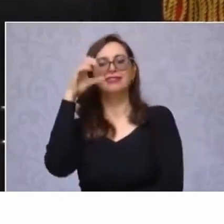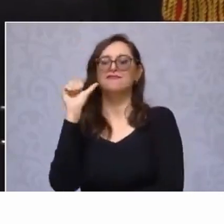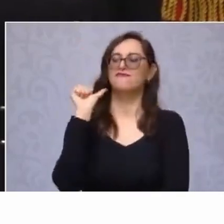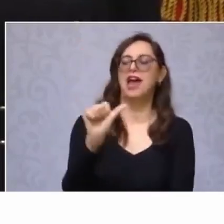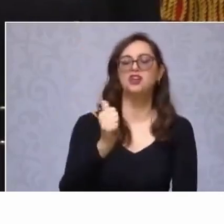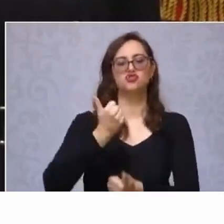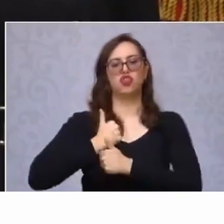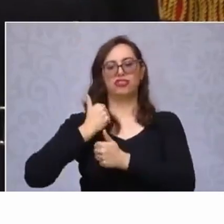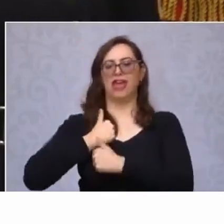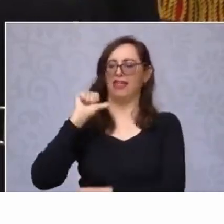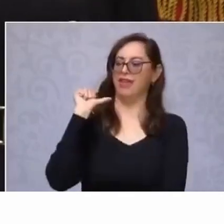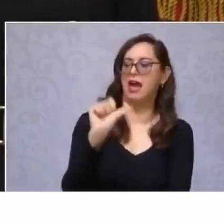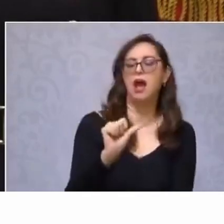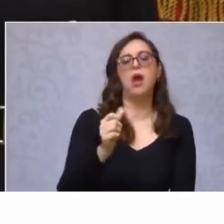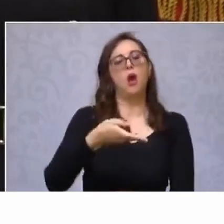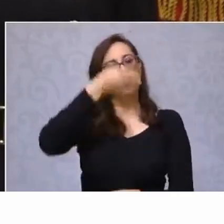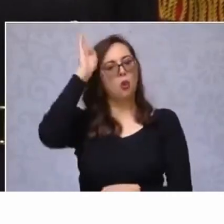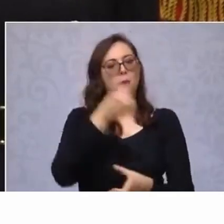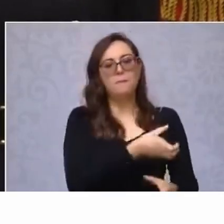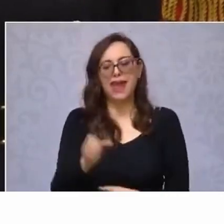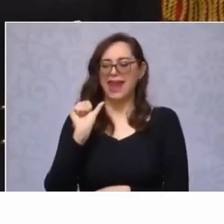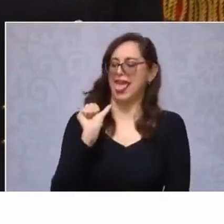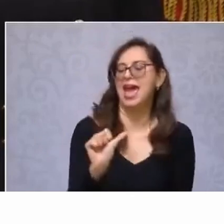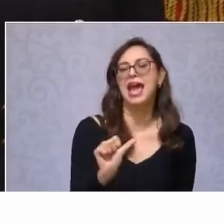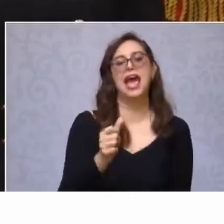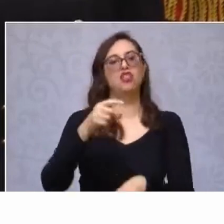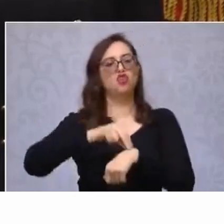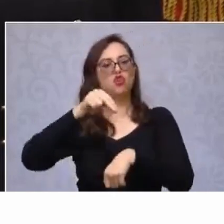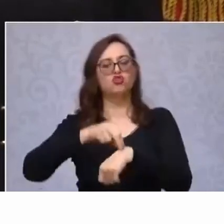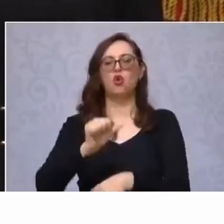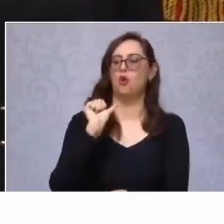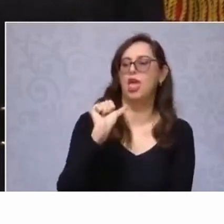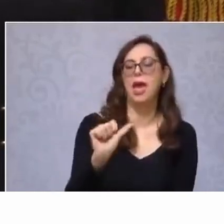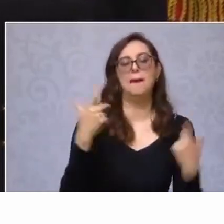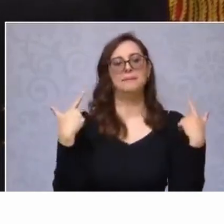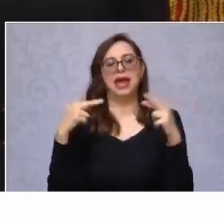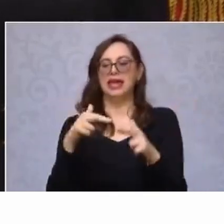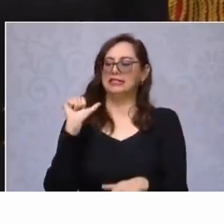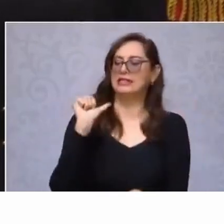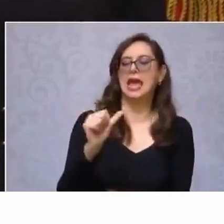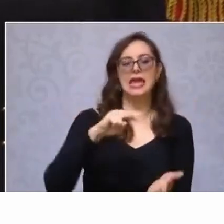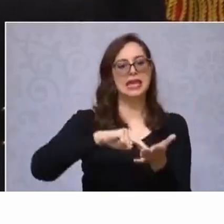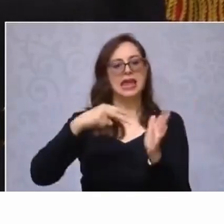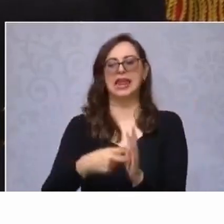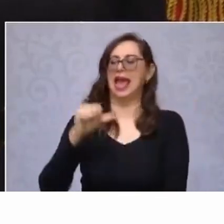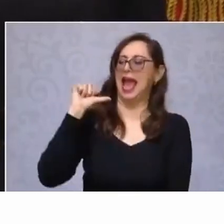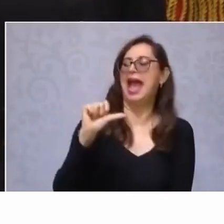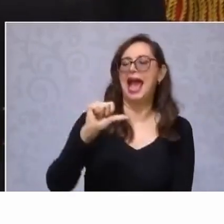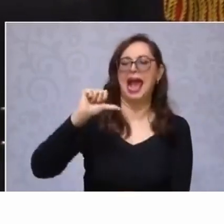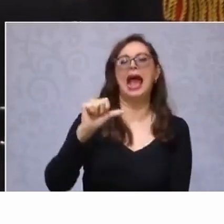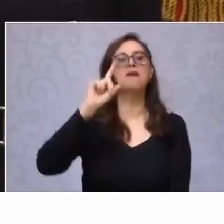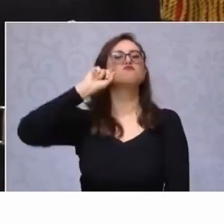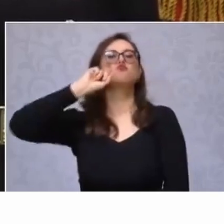soldada, bombera, doctora, maestra, ingeniera con A. Porque